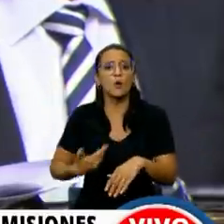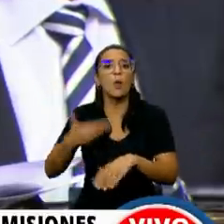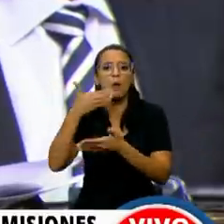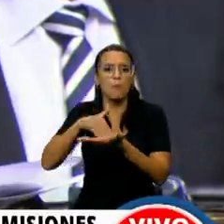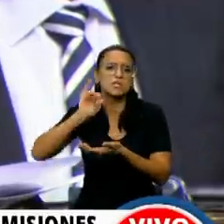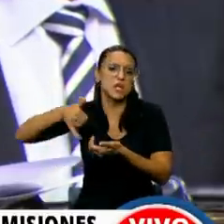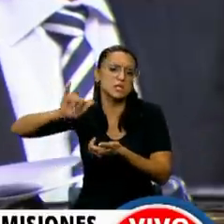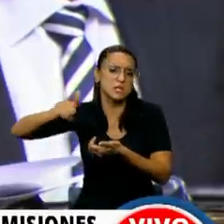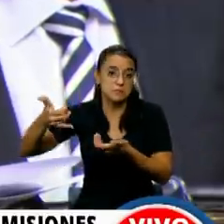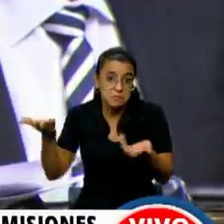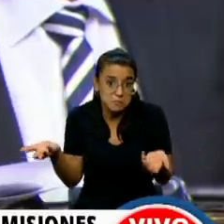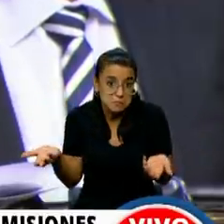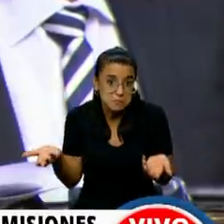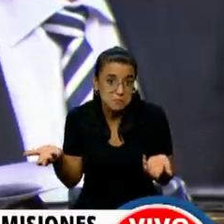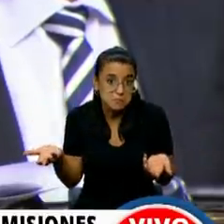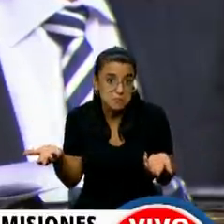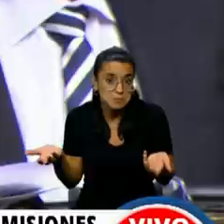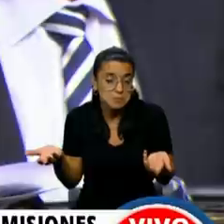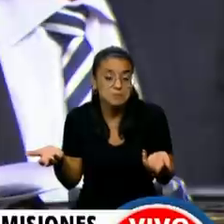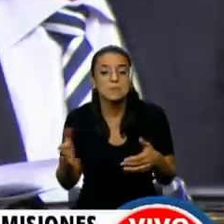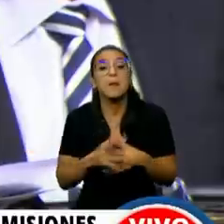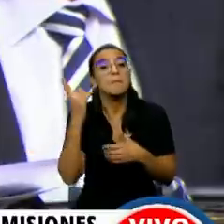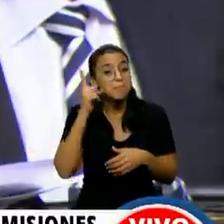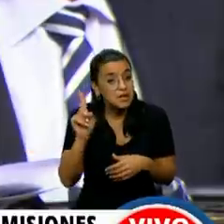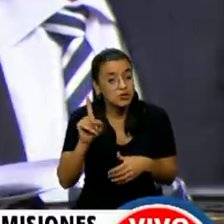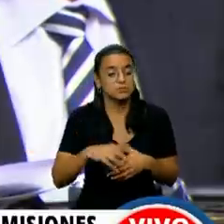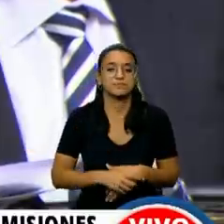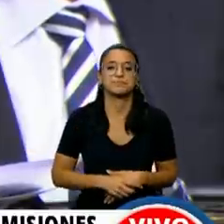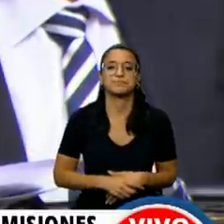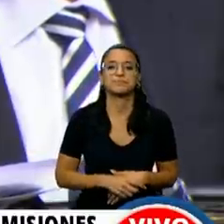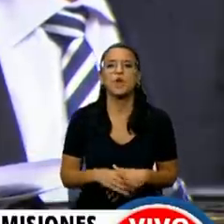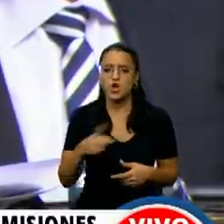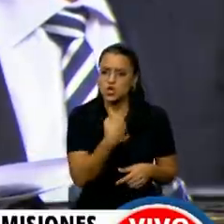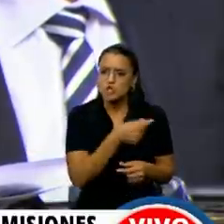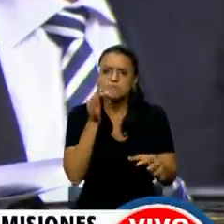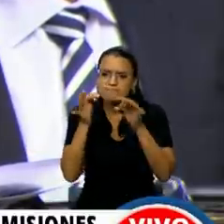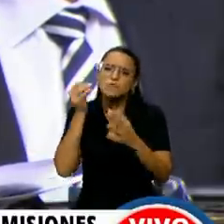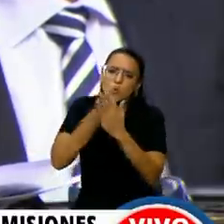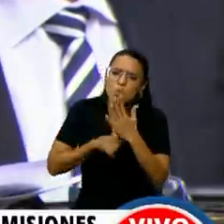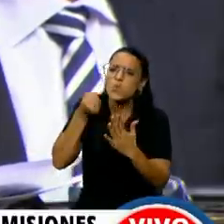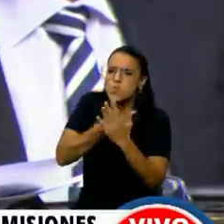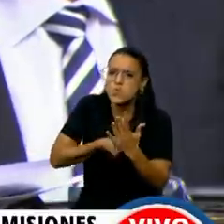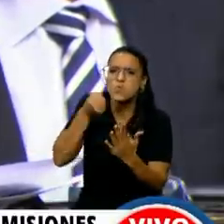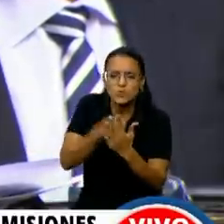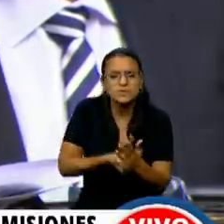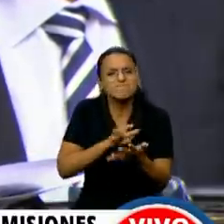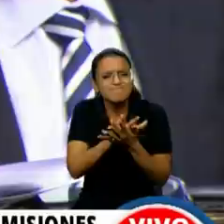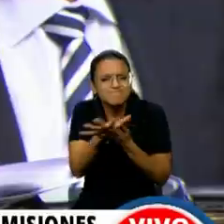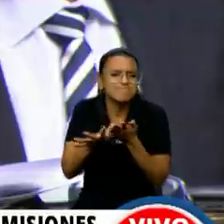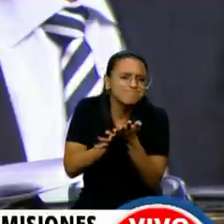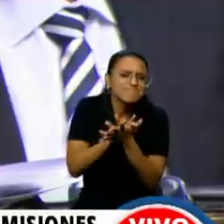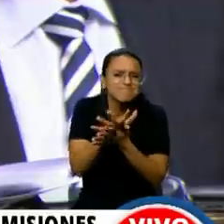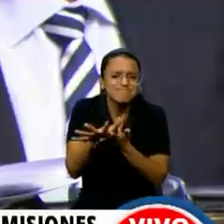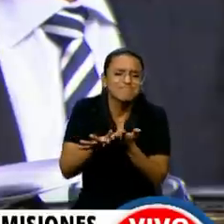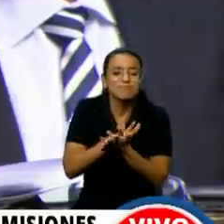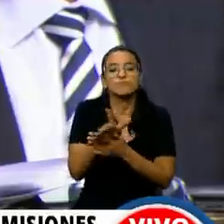estuvieron y que están sin embargo conversando peleando y tratando de resolver